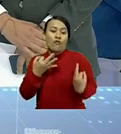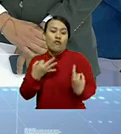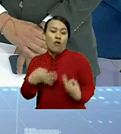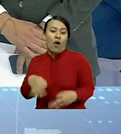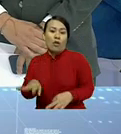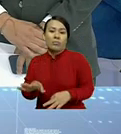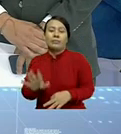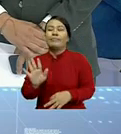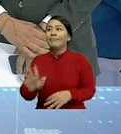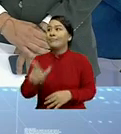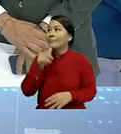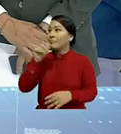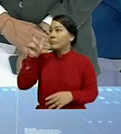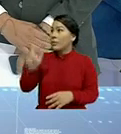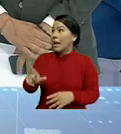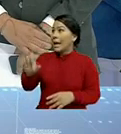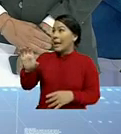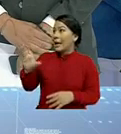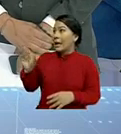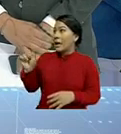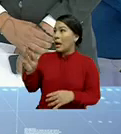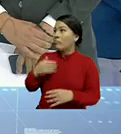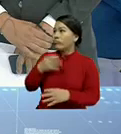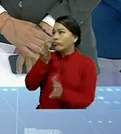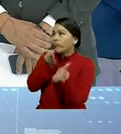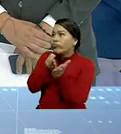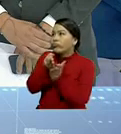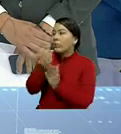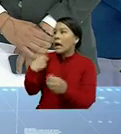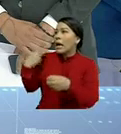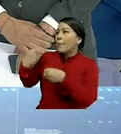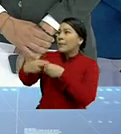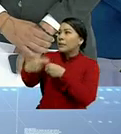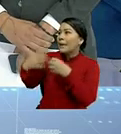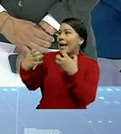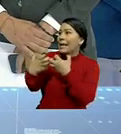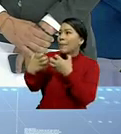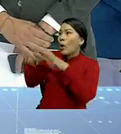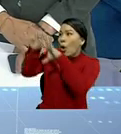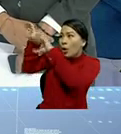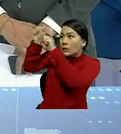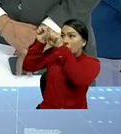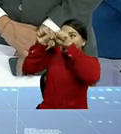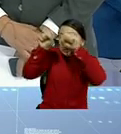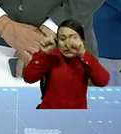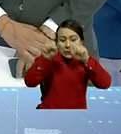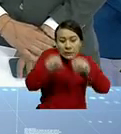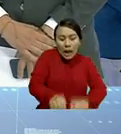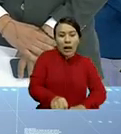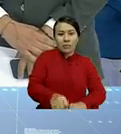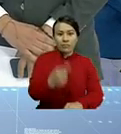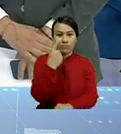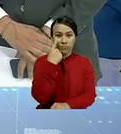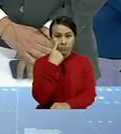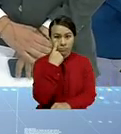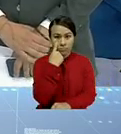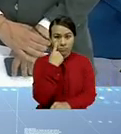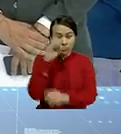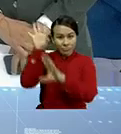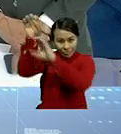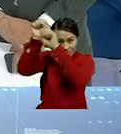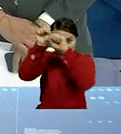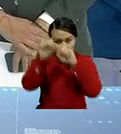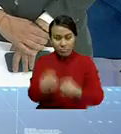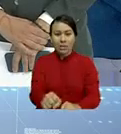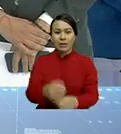haber sido, señor Rescalvo, seguir por lealtad en el equipo que lo trajo. Desde ahí comencemos. Ese es un estilo